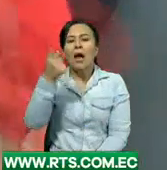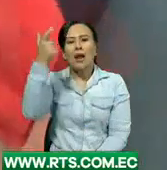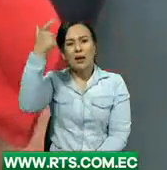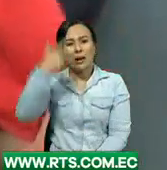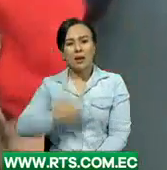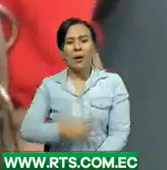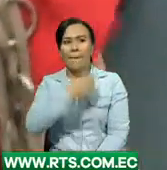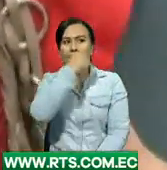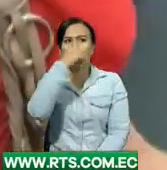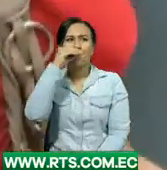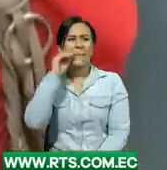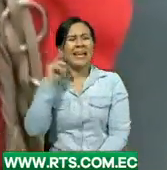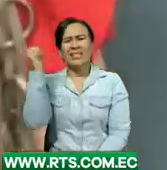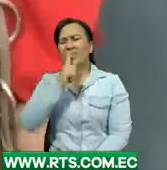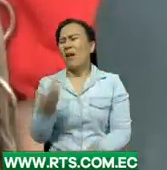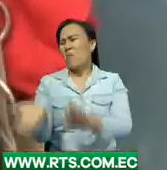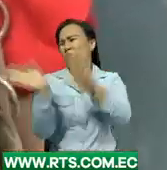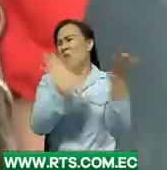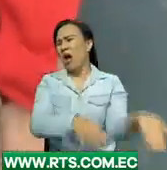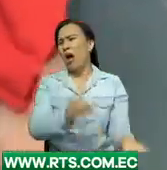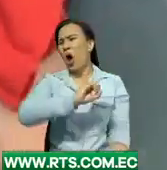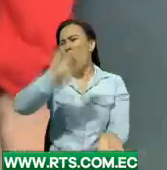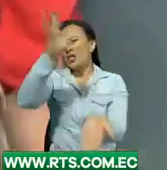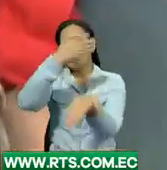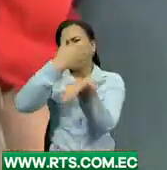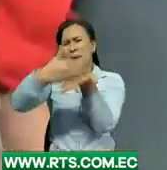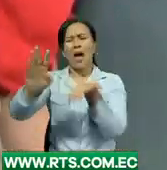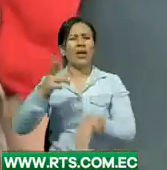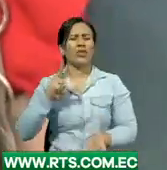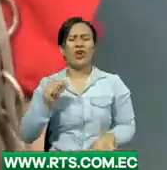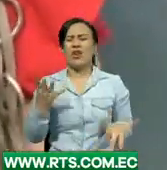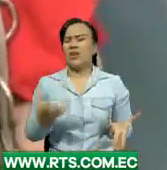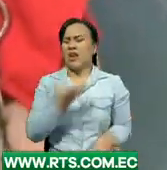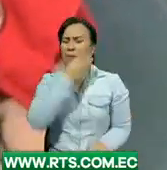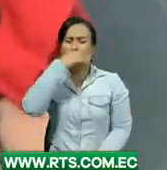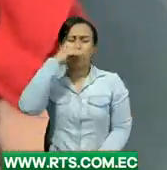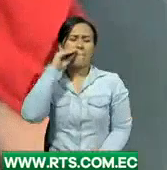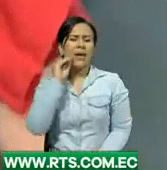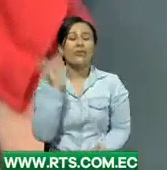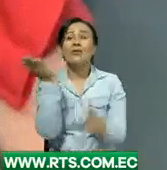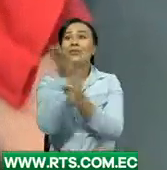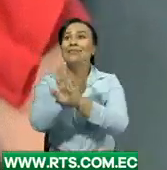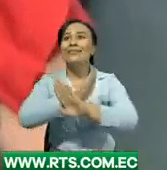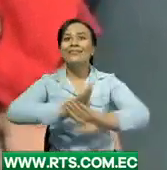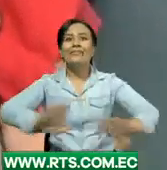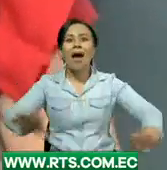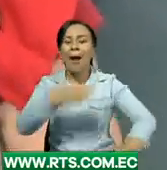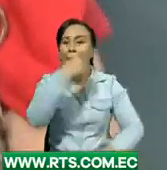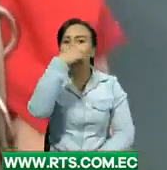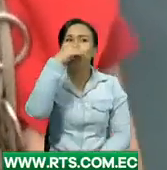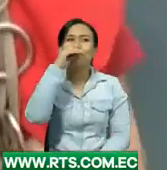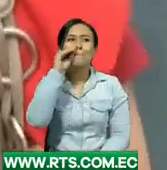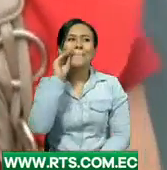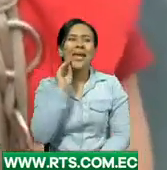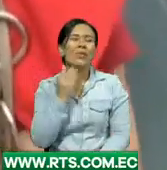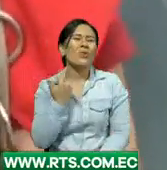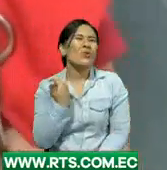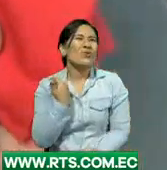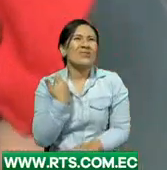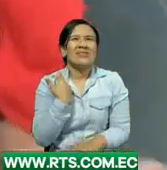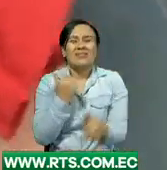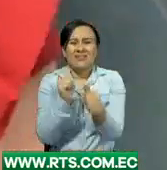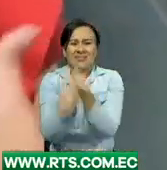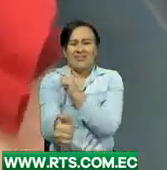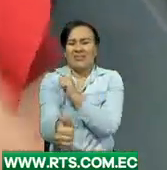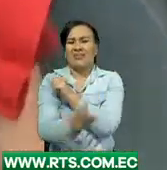se muere o se va, así de simple, ya no queremos más a Maduro. Ya Maduro está más que